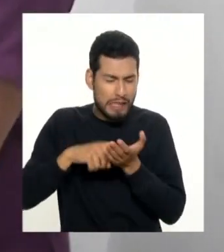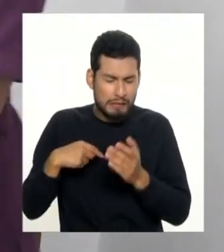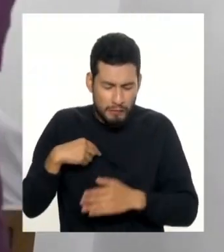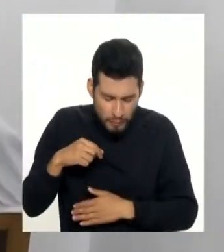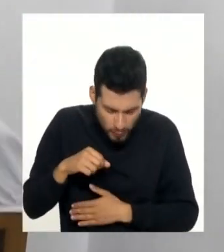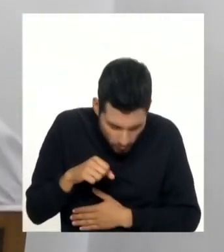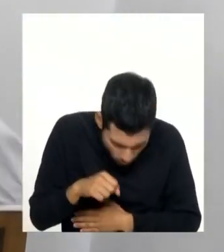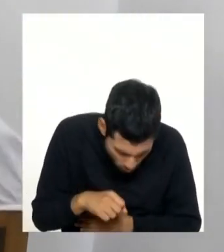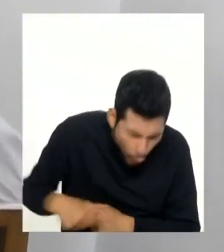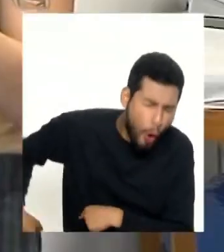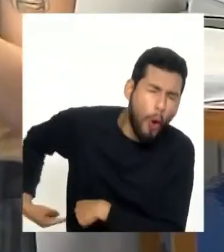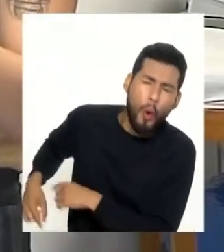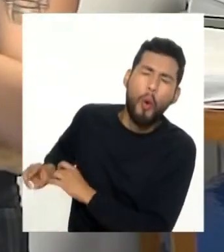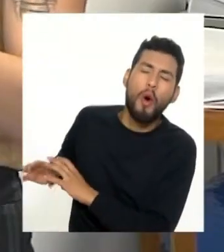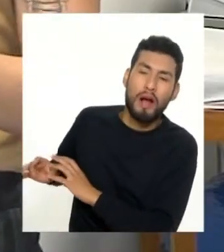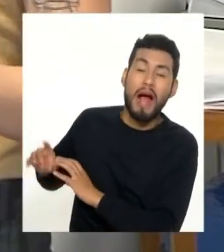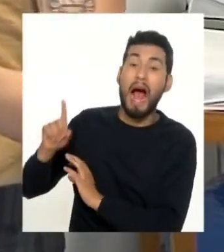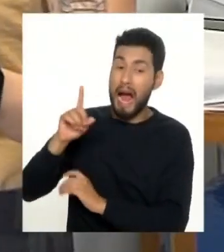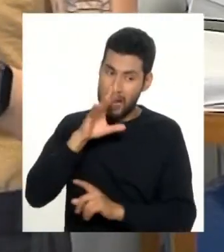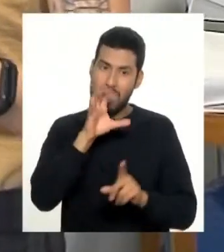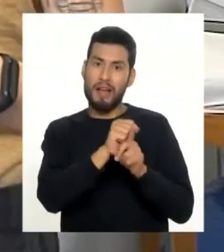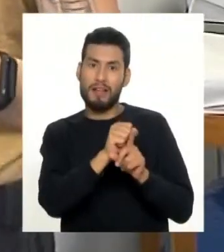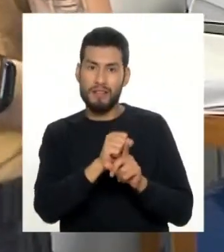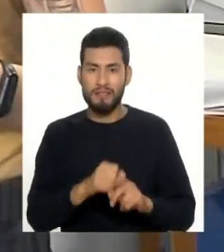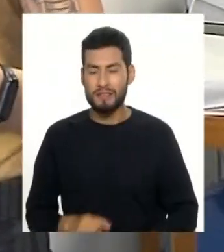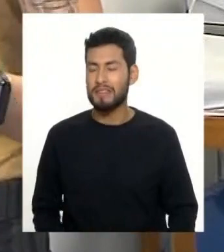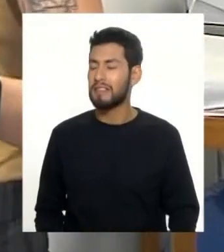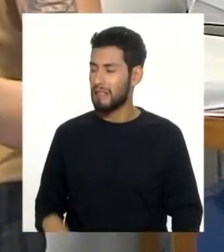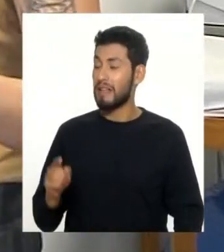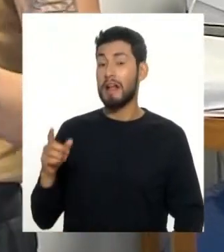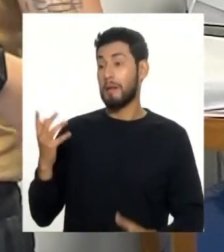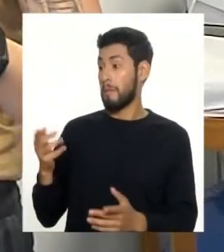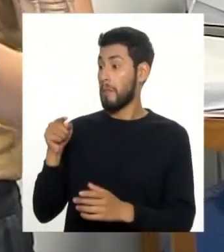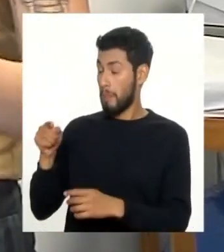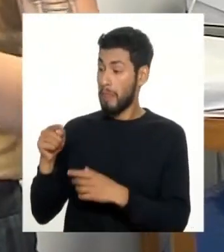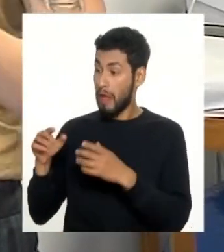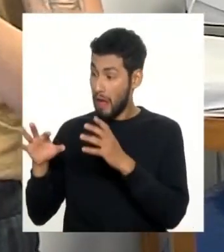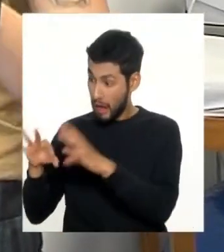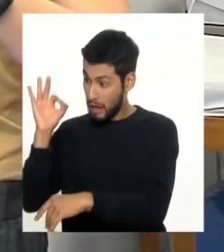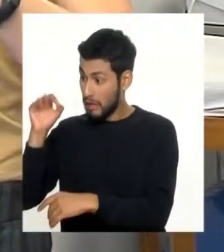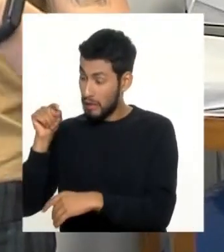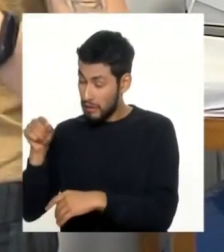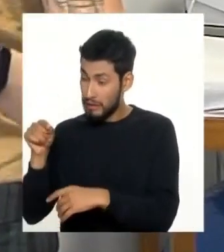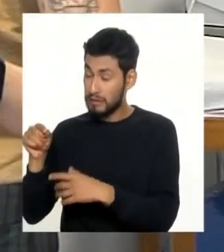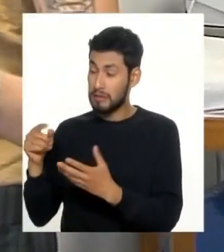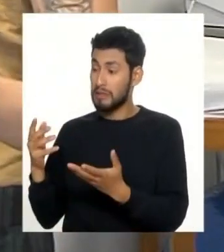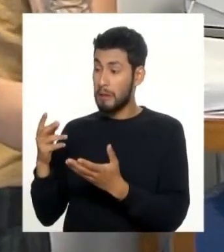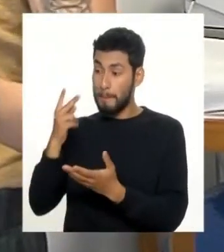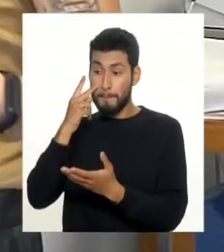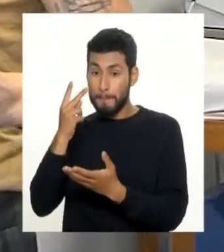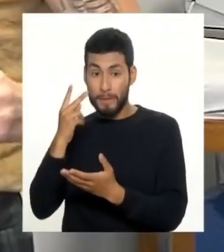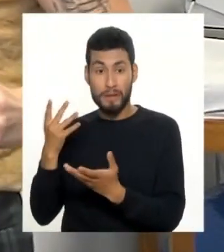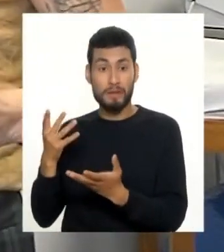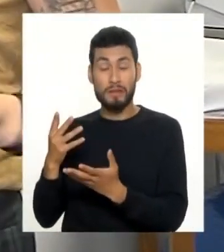Ok. Bien, y en todo caso, una vez que de alguna manera pues ustedes determinan, ven que existe la